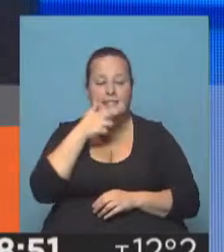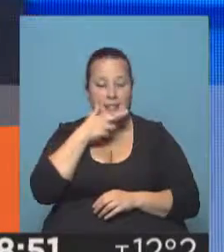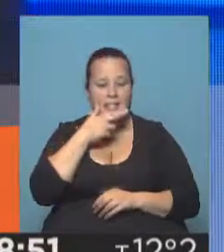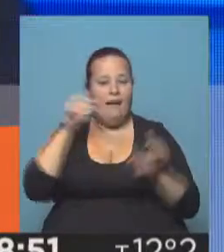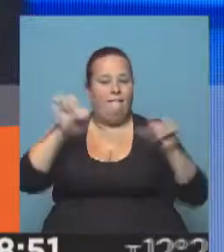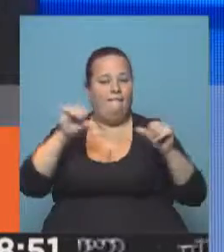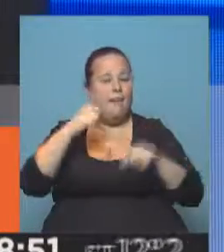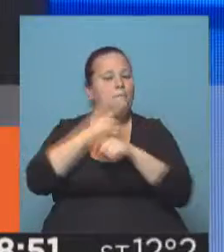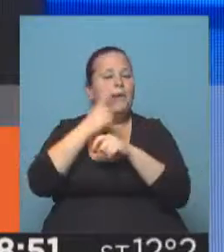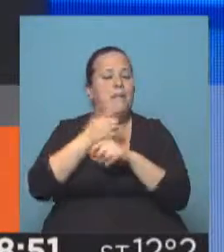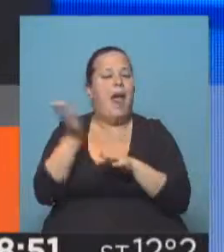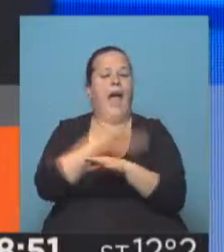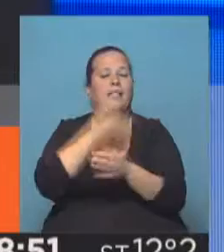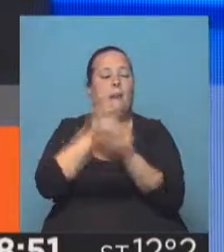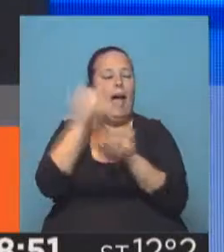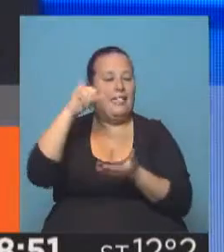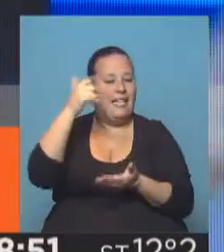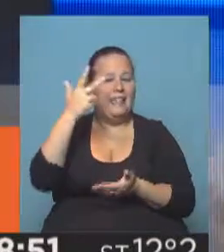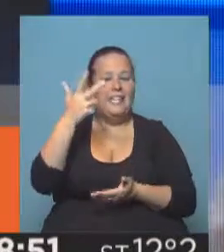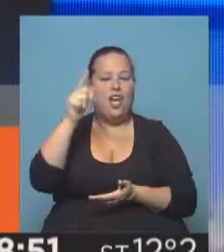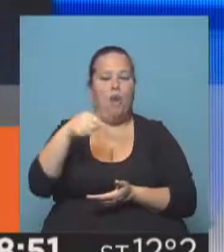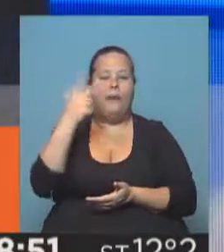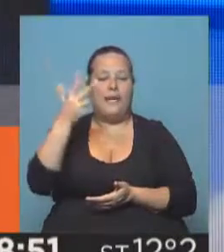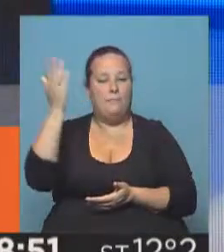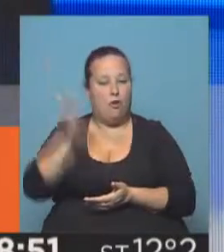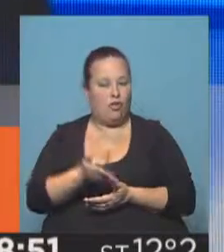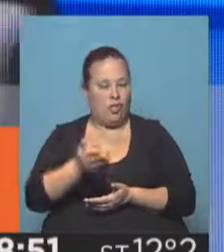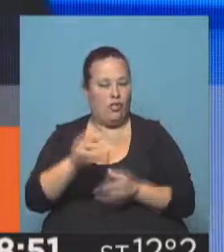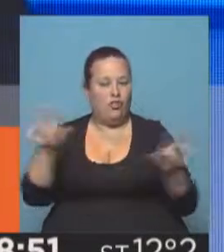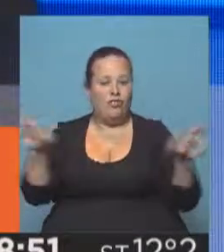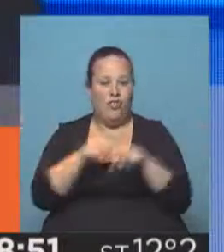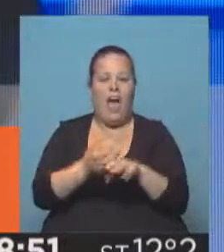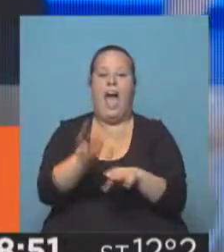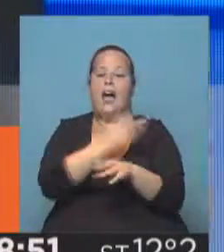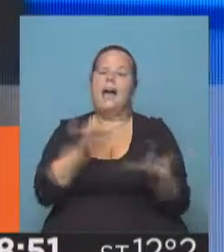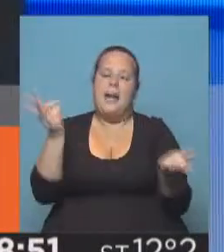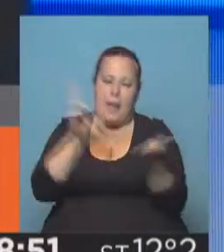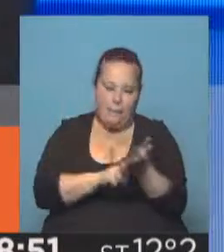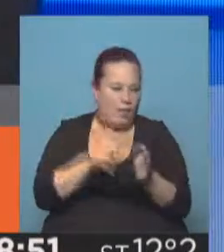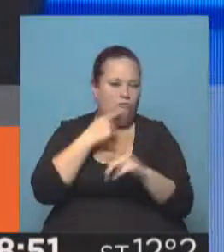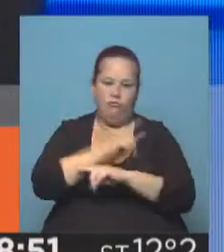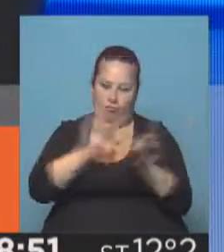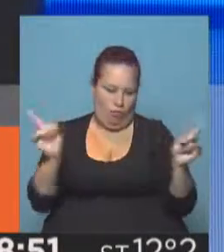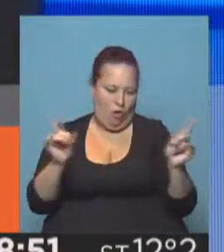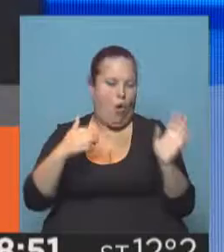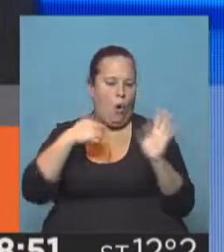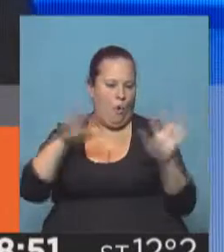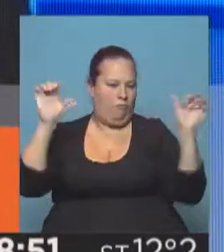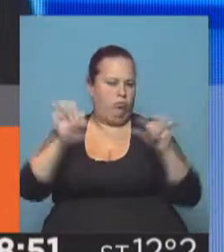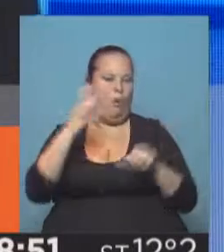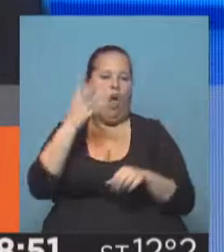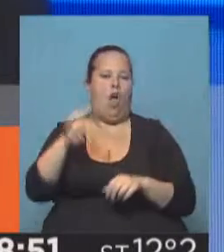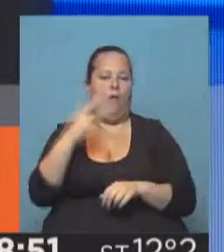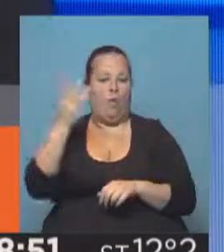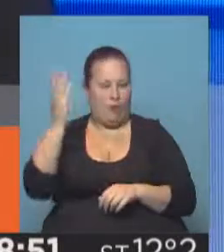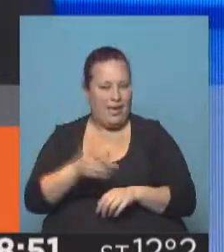déficit primario antes del pago de intereses iba a ser de 3,3 puntos del producto. Ya han rectificado eso y dijeron no, va a ser un déficit de 4,2%.